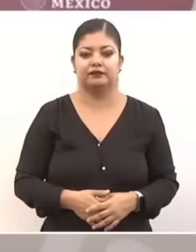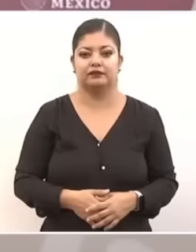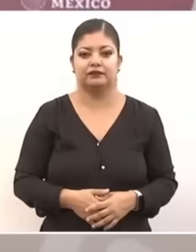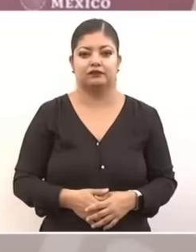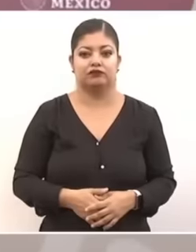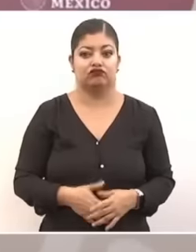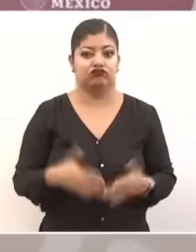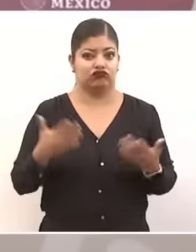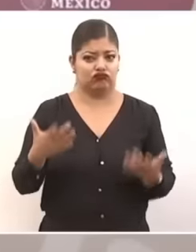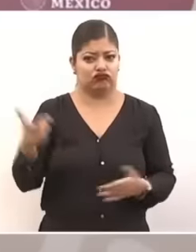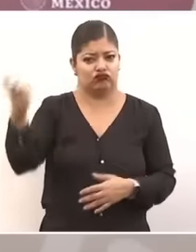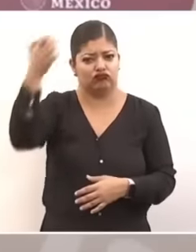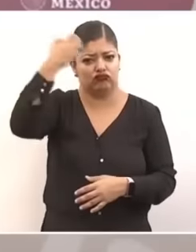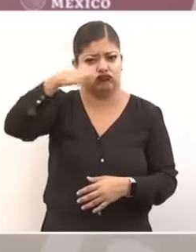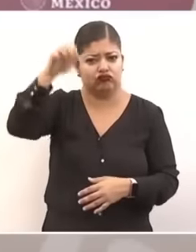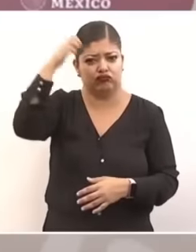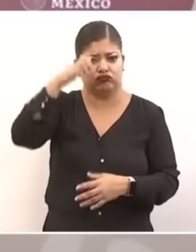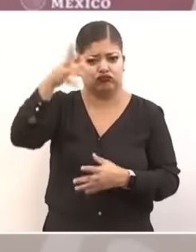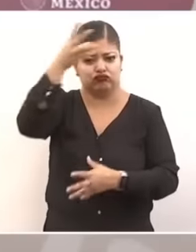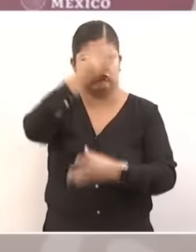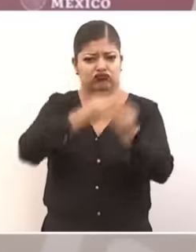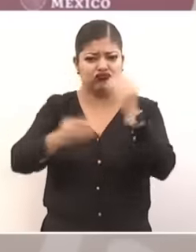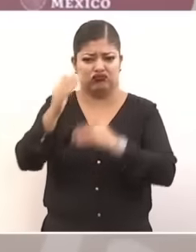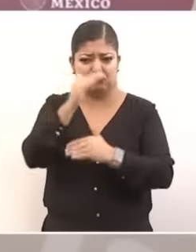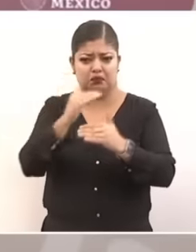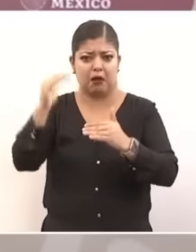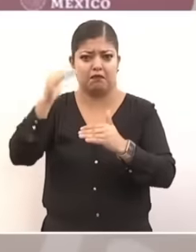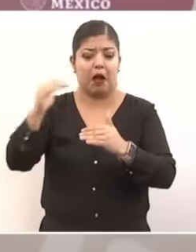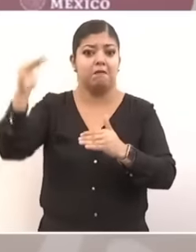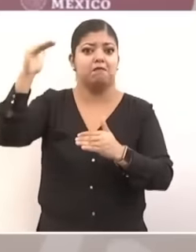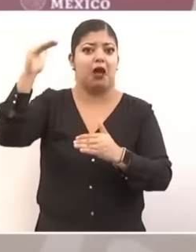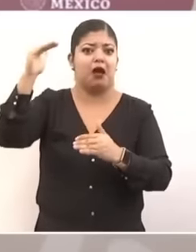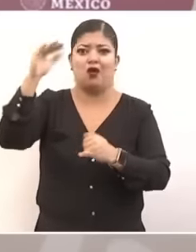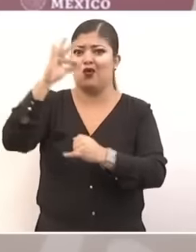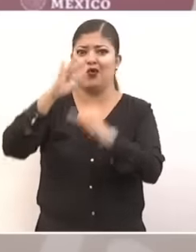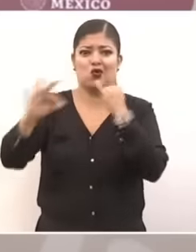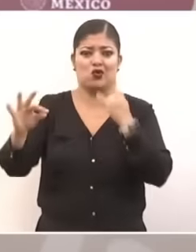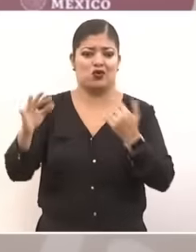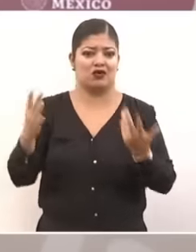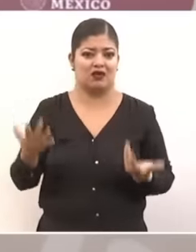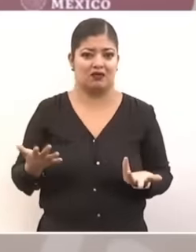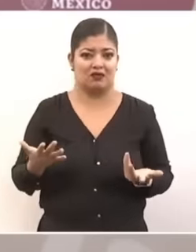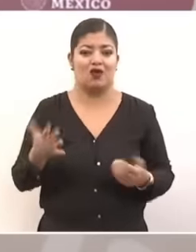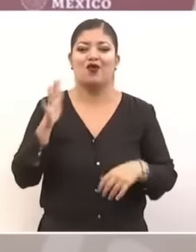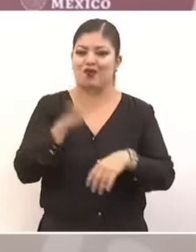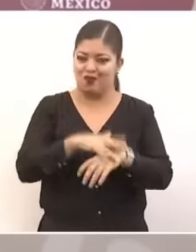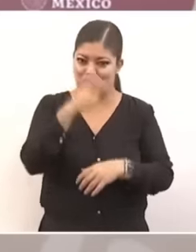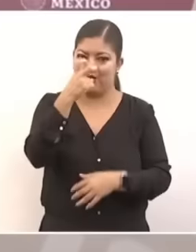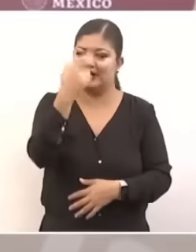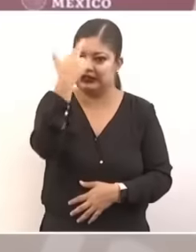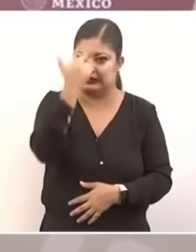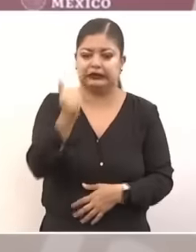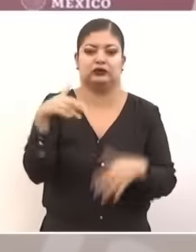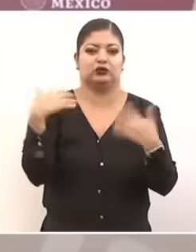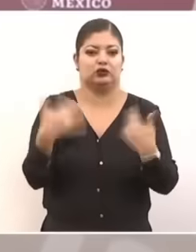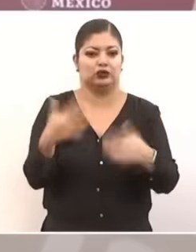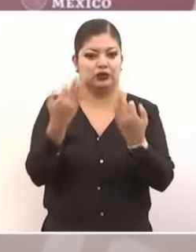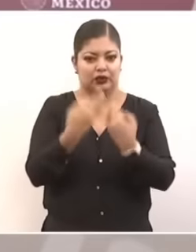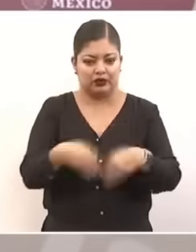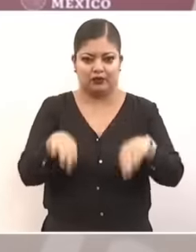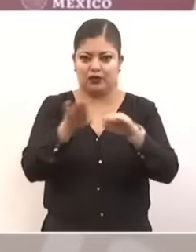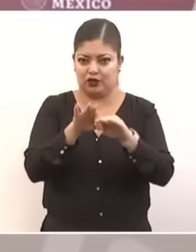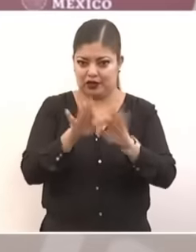Académicamente hasta arriba. Eso por un lado es muy importante. Lo